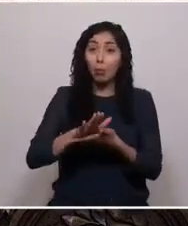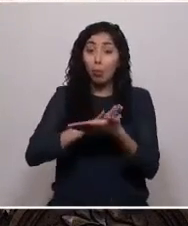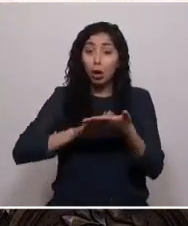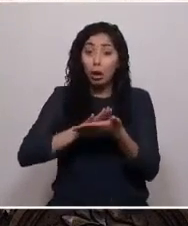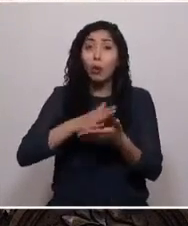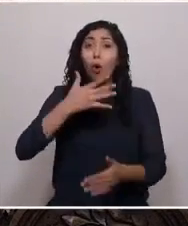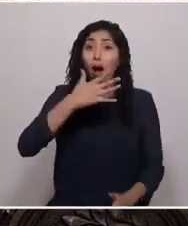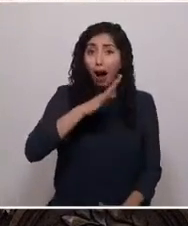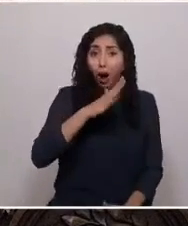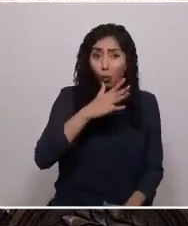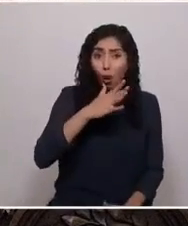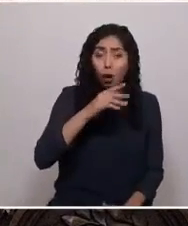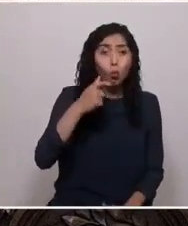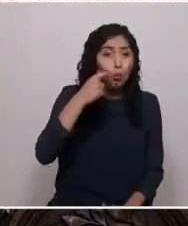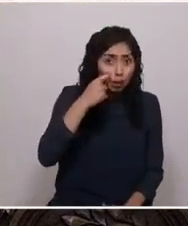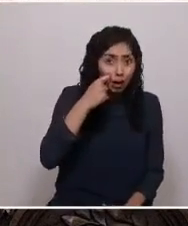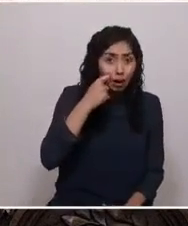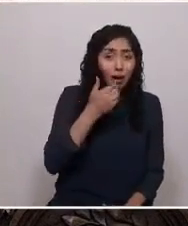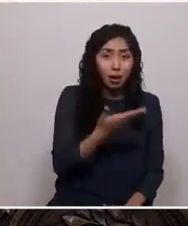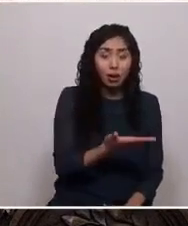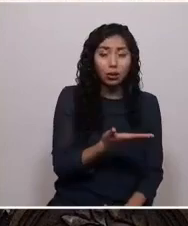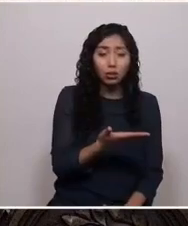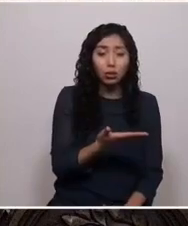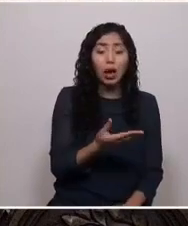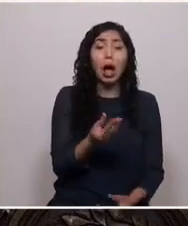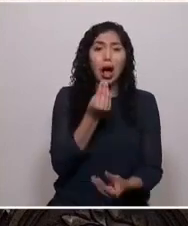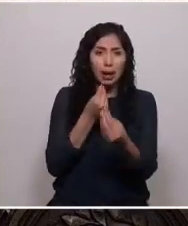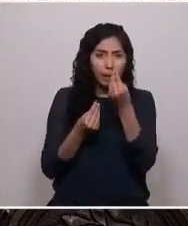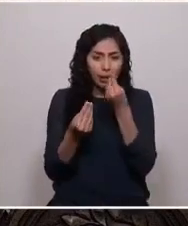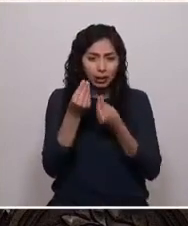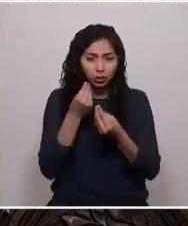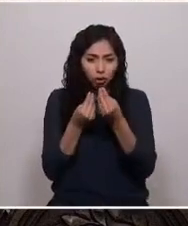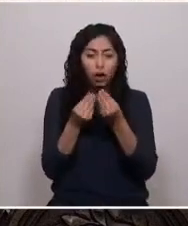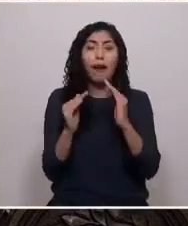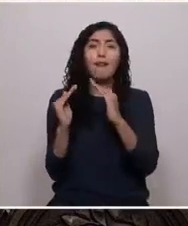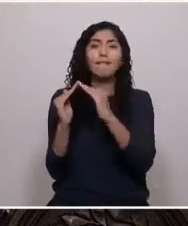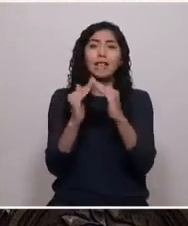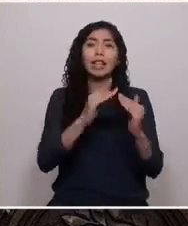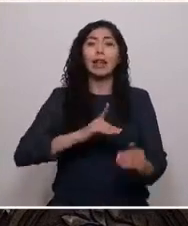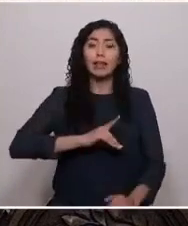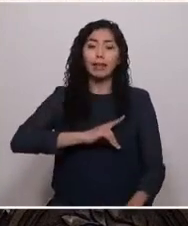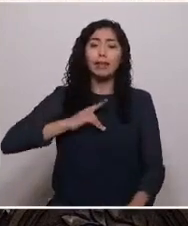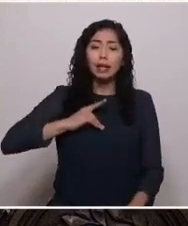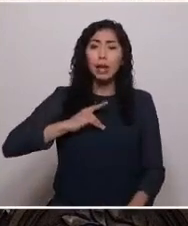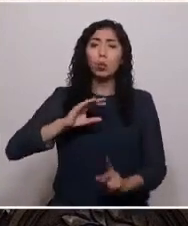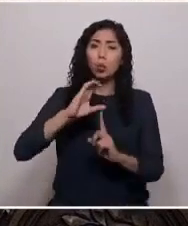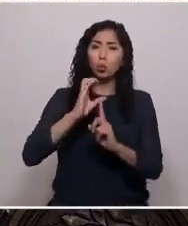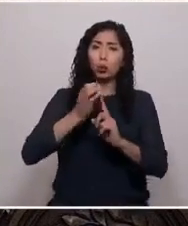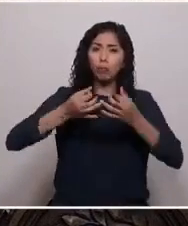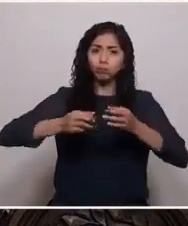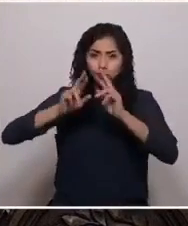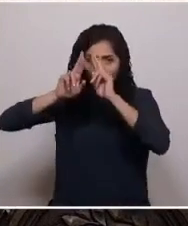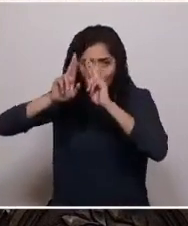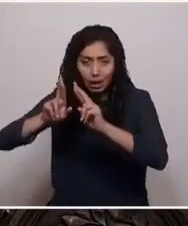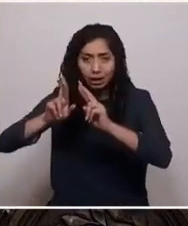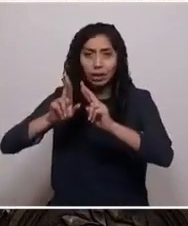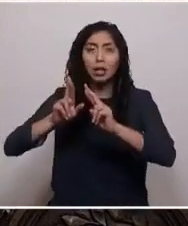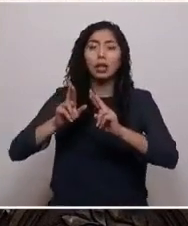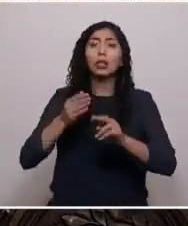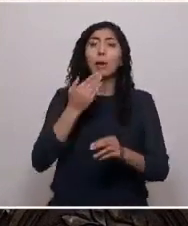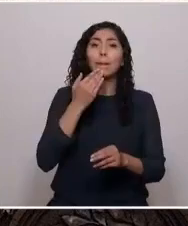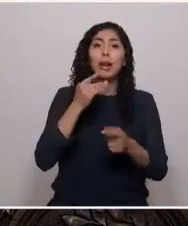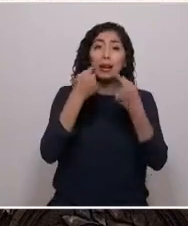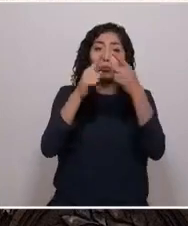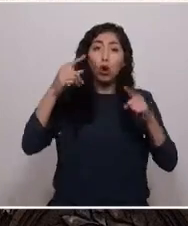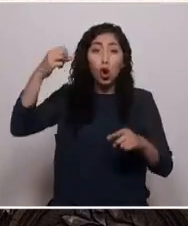del agua para consumo humano y saneamiento, la alimentación, la vivienda digna con pertinencia cultural y de identidades locales, la energía eléctrica,